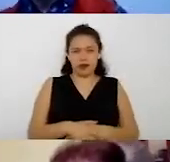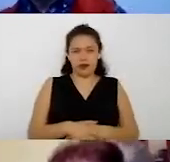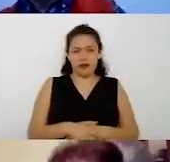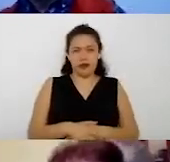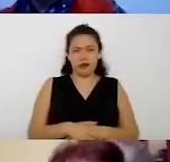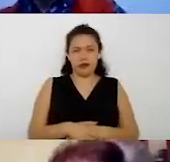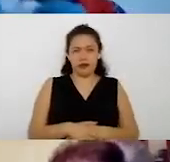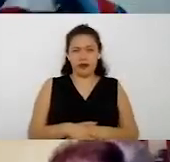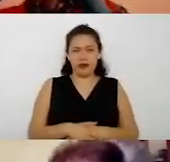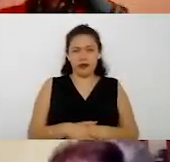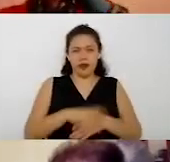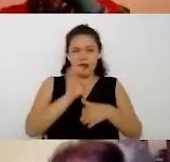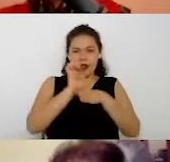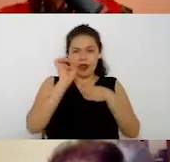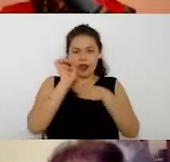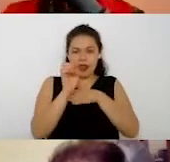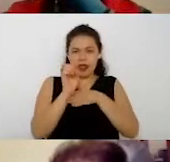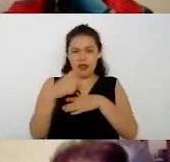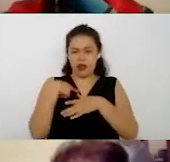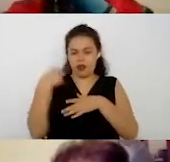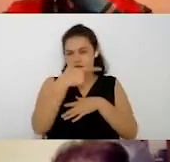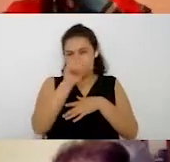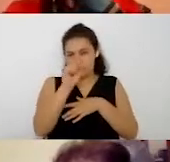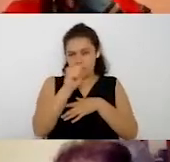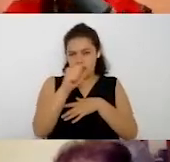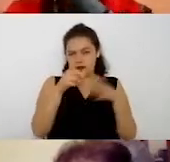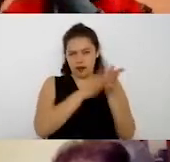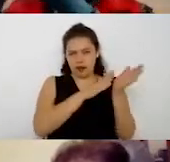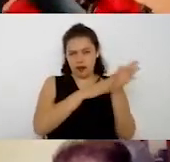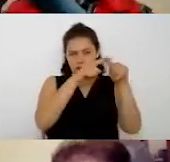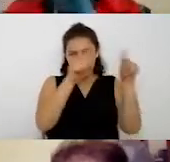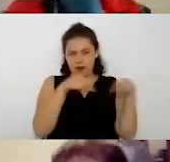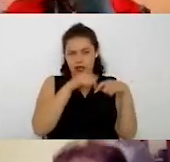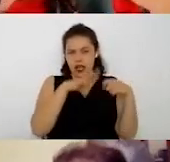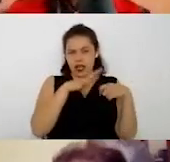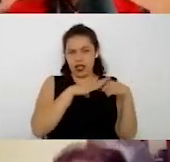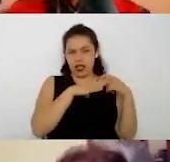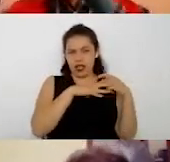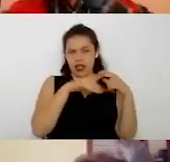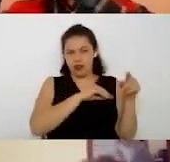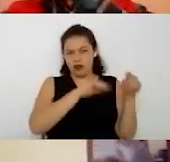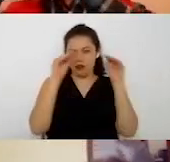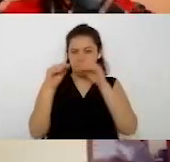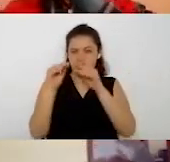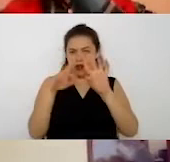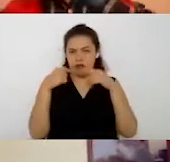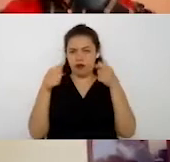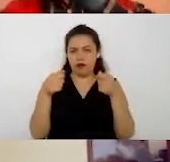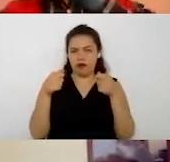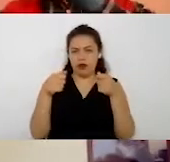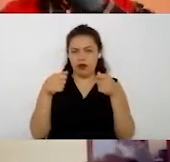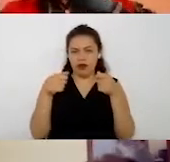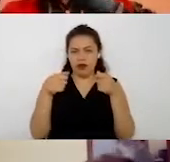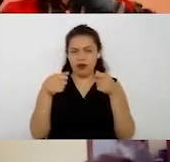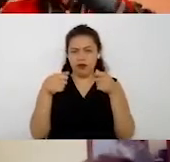Entonces, yo tengo mi gasa. ¿Bien? Lo que procedo a hacer es doblarla y